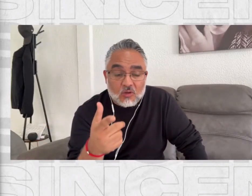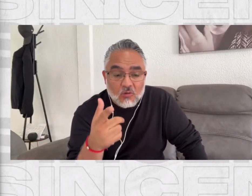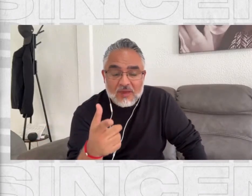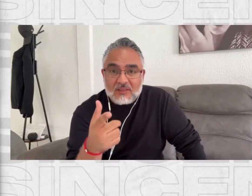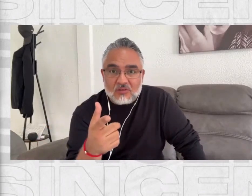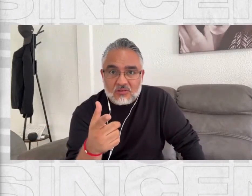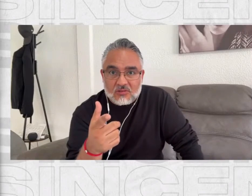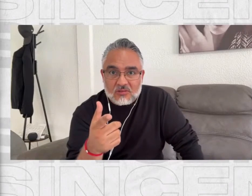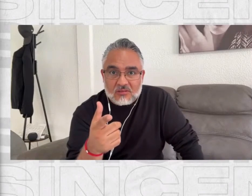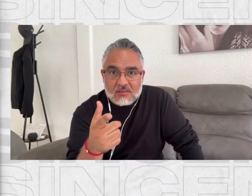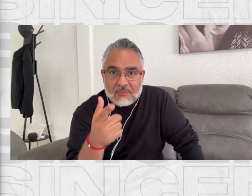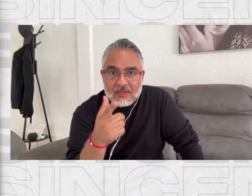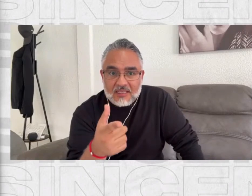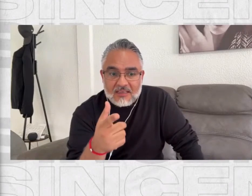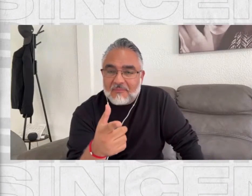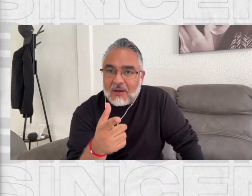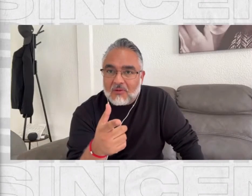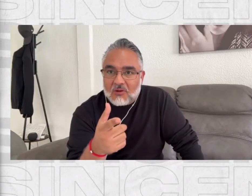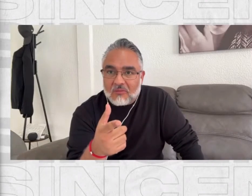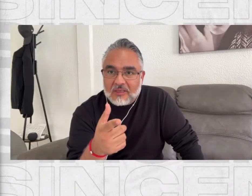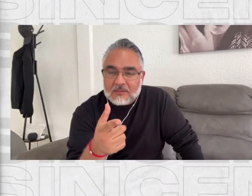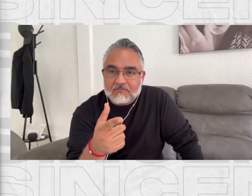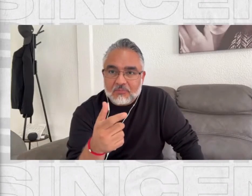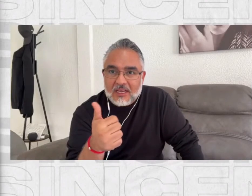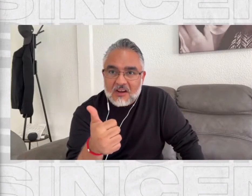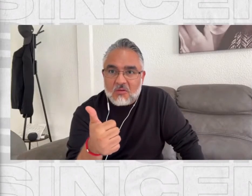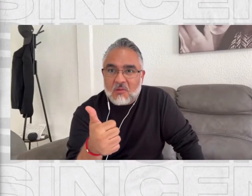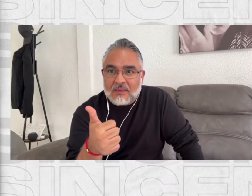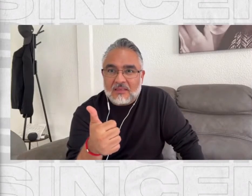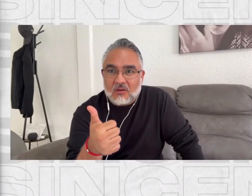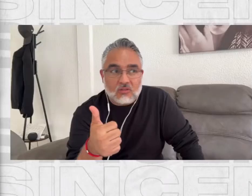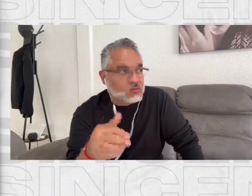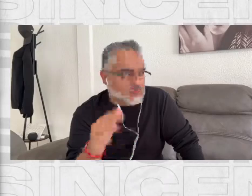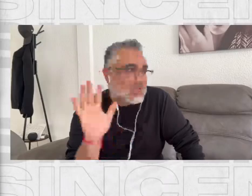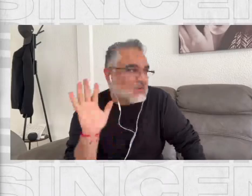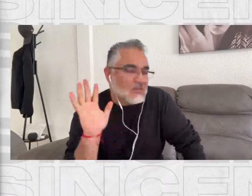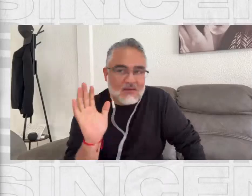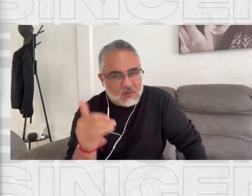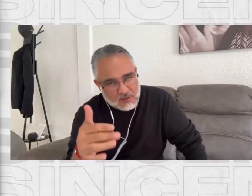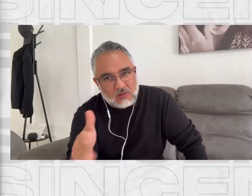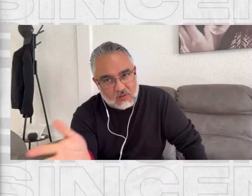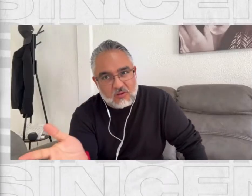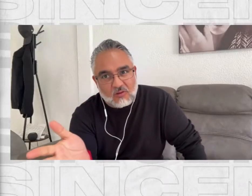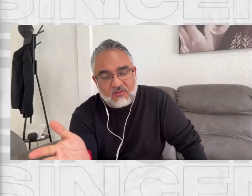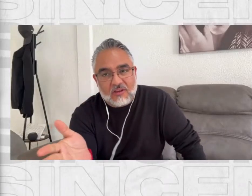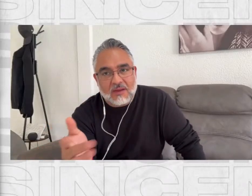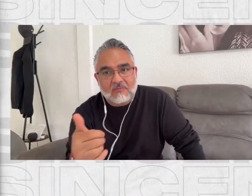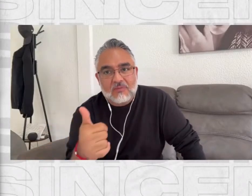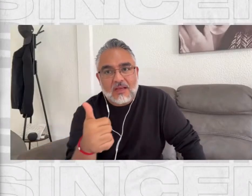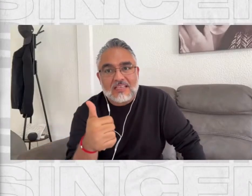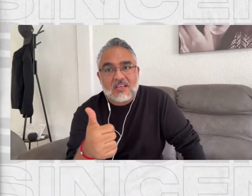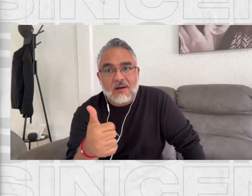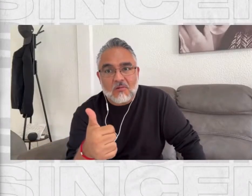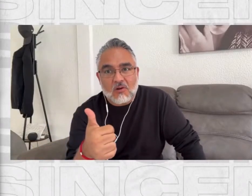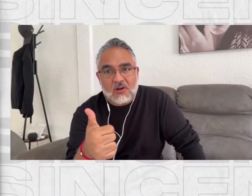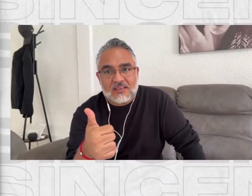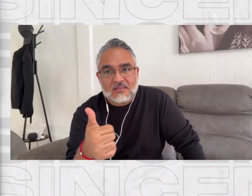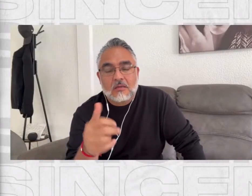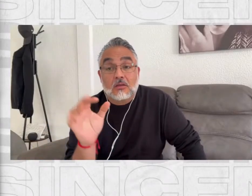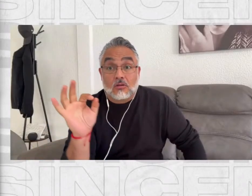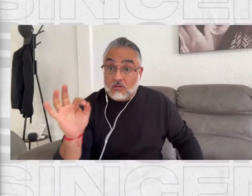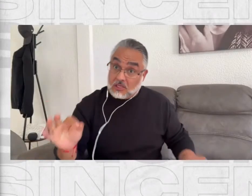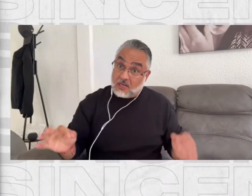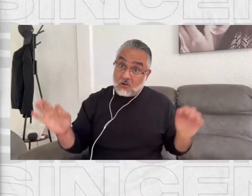los documentos que presenta Pablo Gómez dejan como mentiroso, ya lo sabíamos, pero nos lo confirma, a Silvano